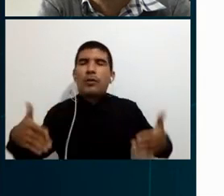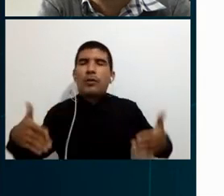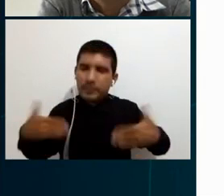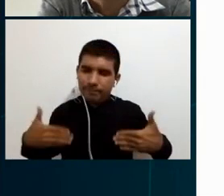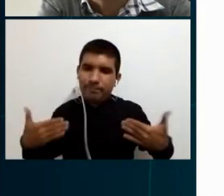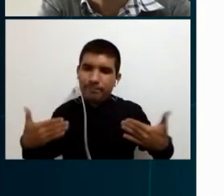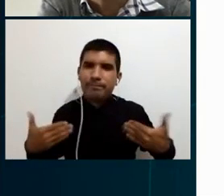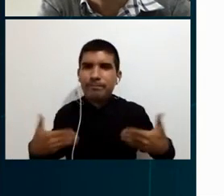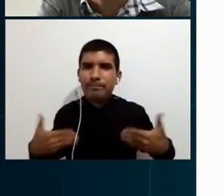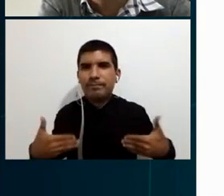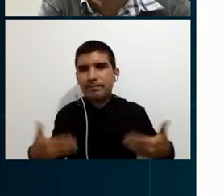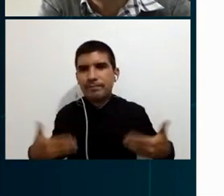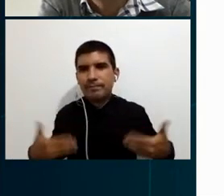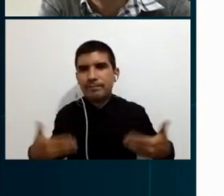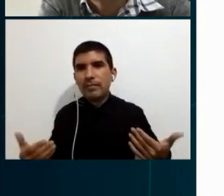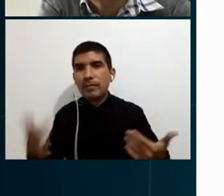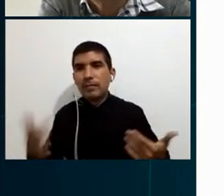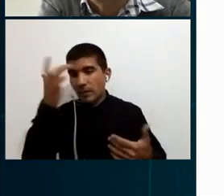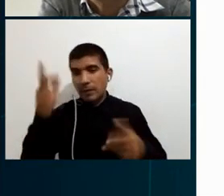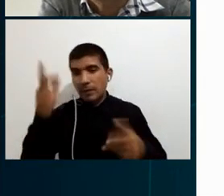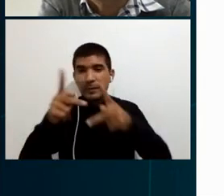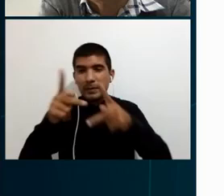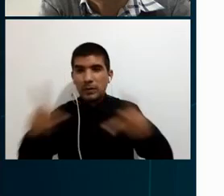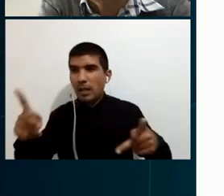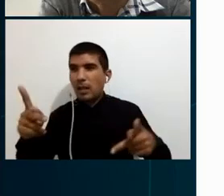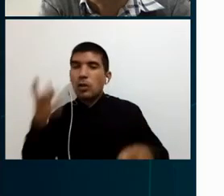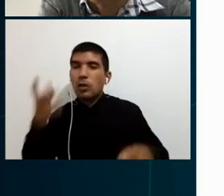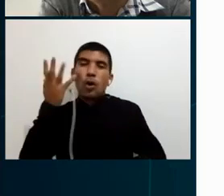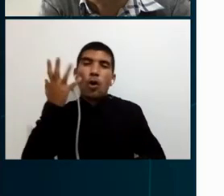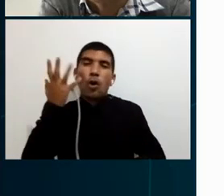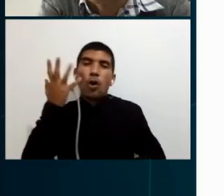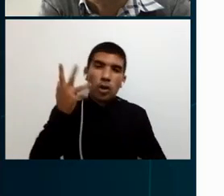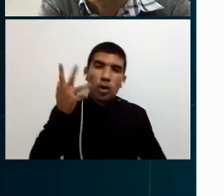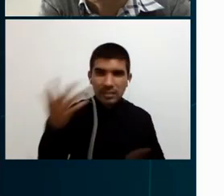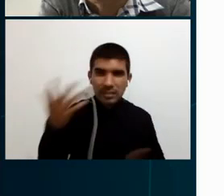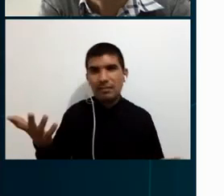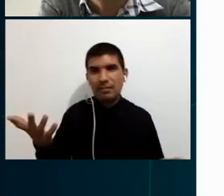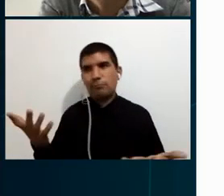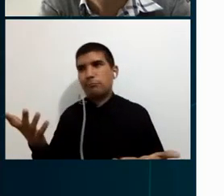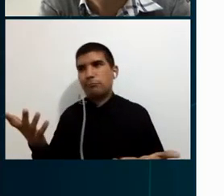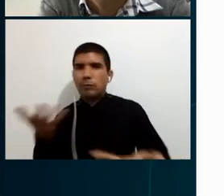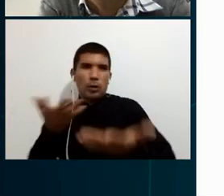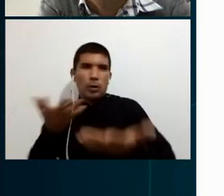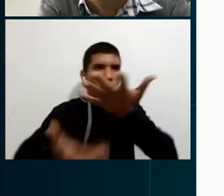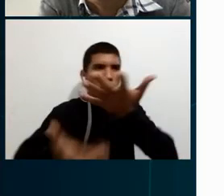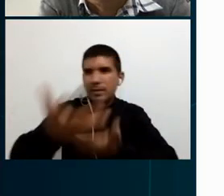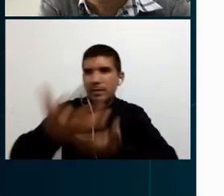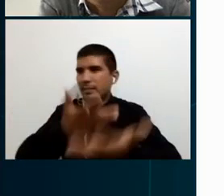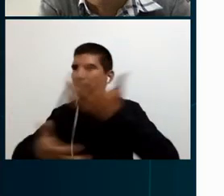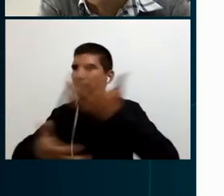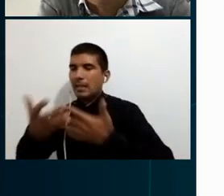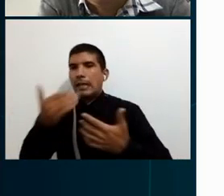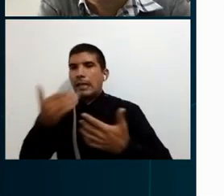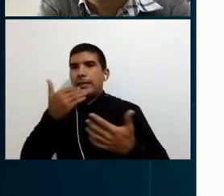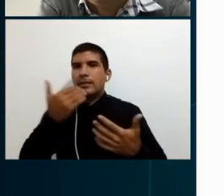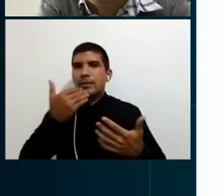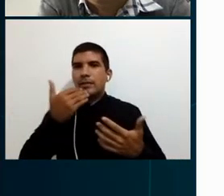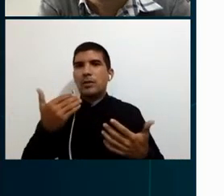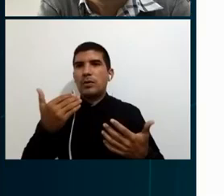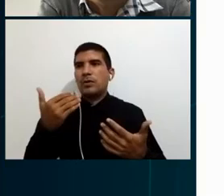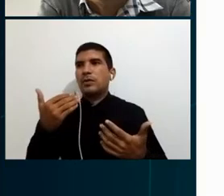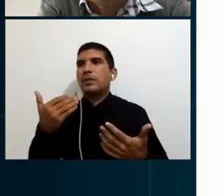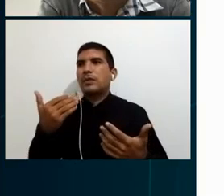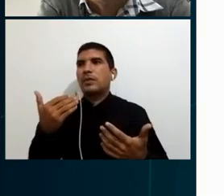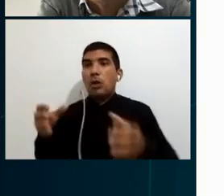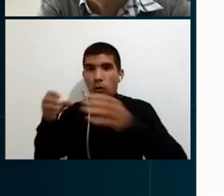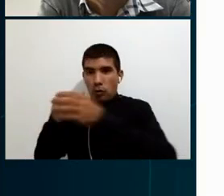comparte en el día a día. Hay proyectos muy bonitos, hay un proyecto de paneles solares en la Comuna 13. Es una casa cultural que